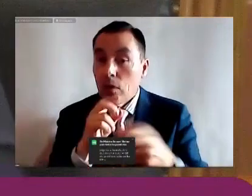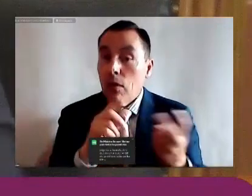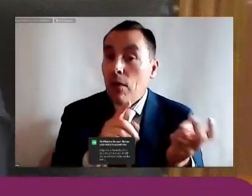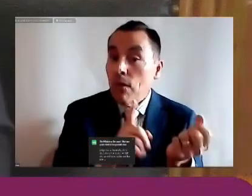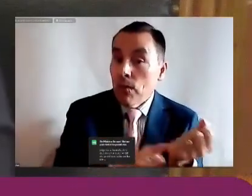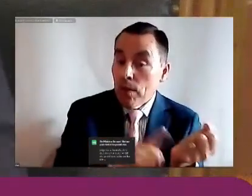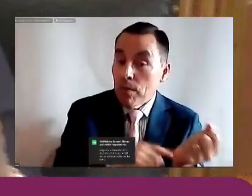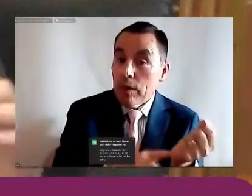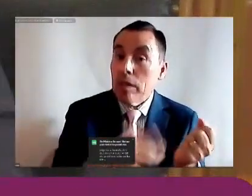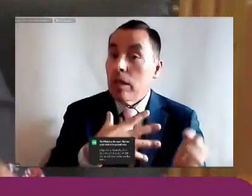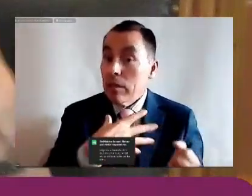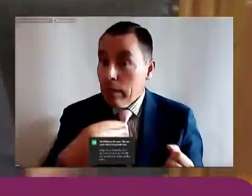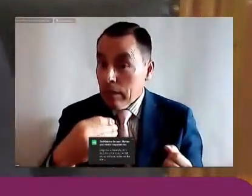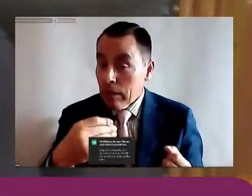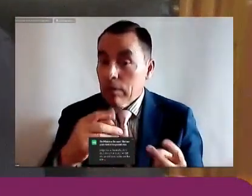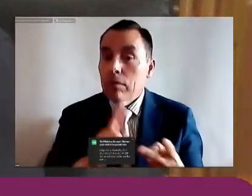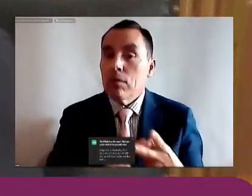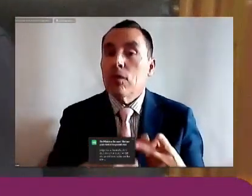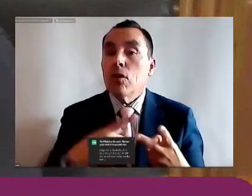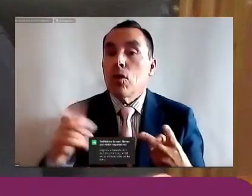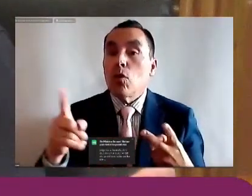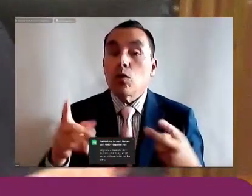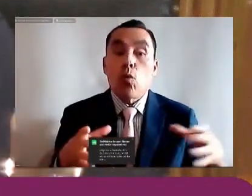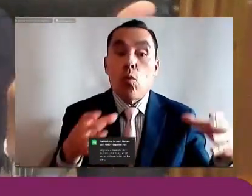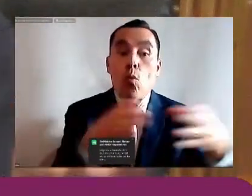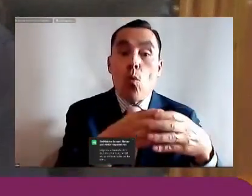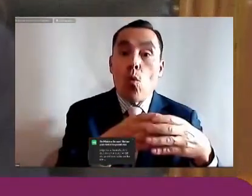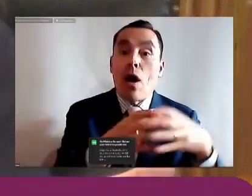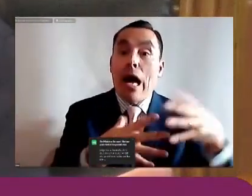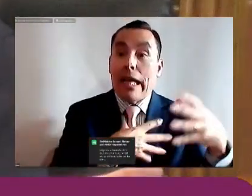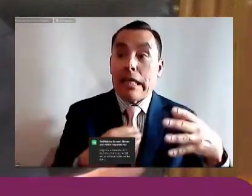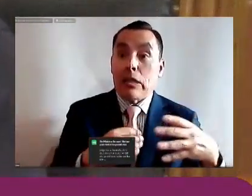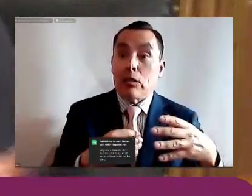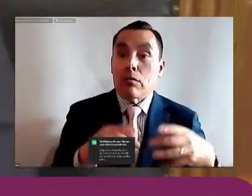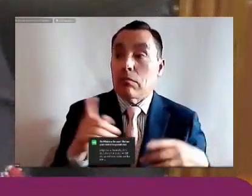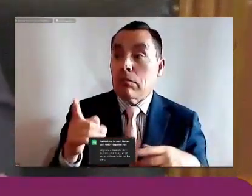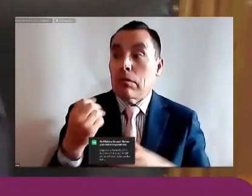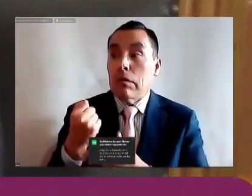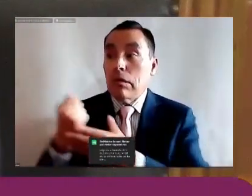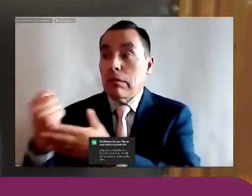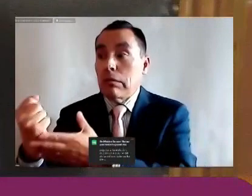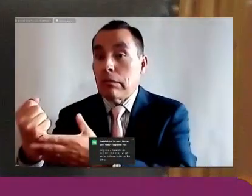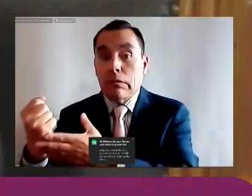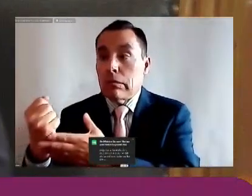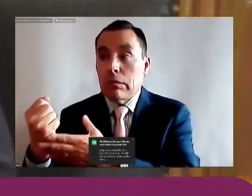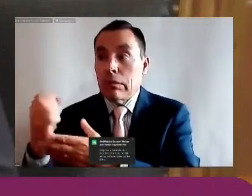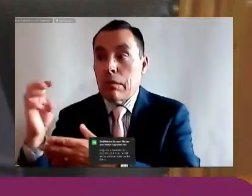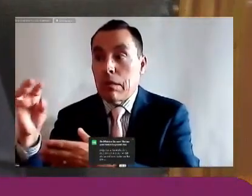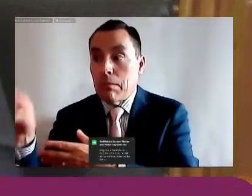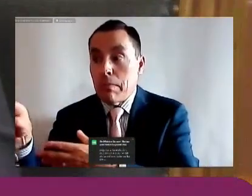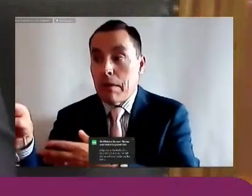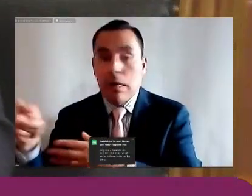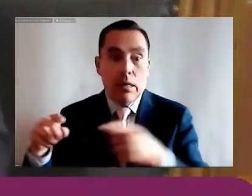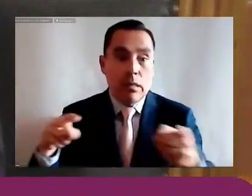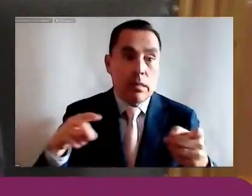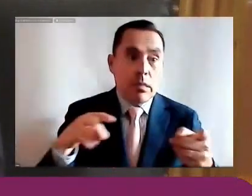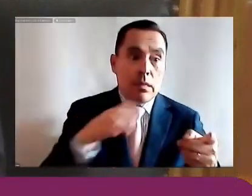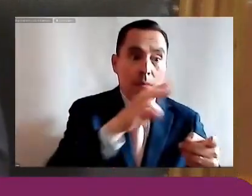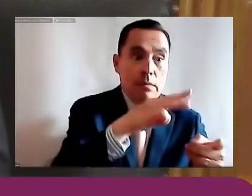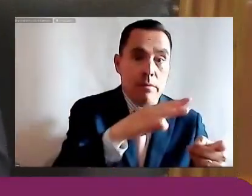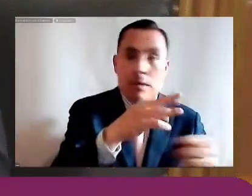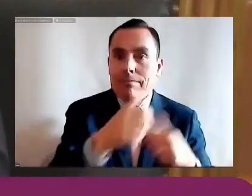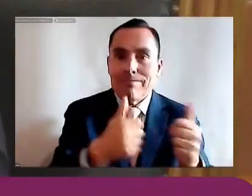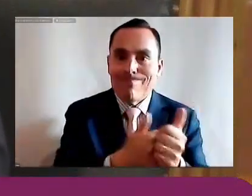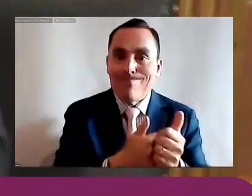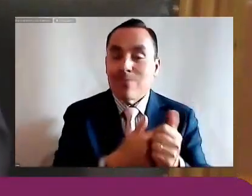hijos, a veces hay bandos, algunos hijos declaran a favor de la madre, algunos declaran a favor del padre, pero analizar en